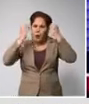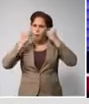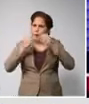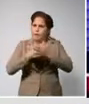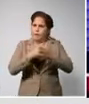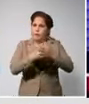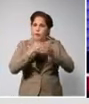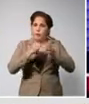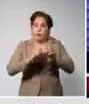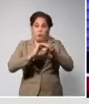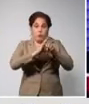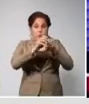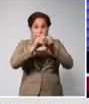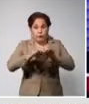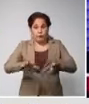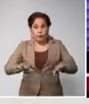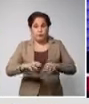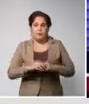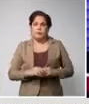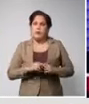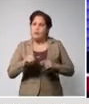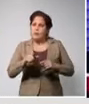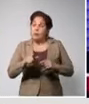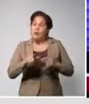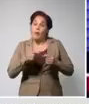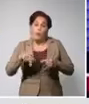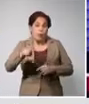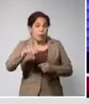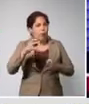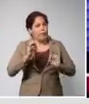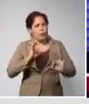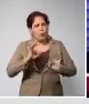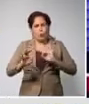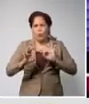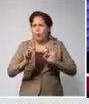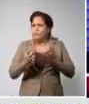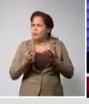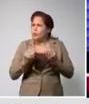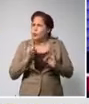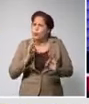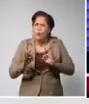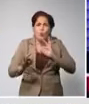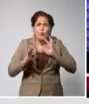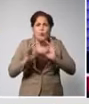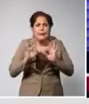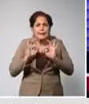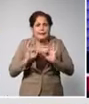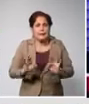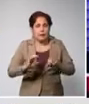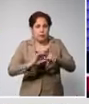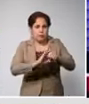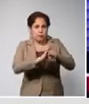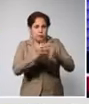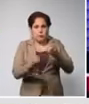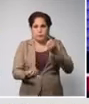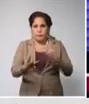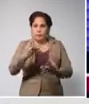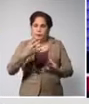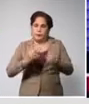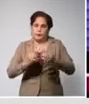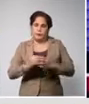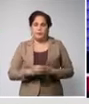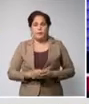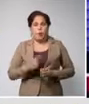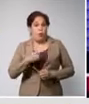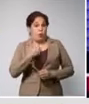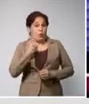al virus SARS-CoV-2. Esa es la razón por la que hay que cuidarse mucho en tiempos de rebrote de COVID-19. Nosotros